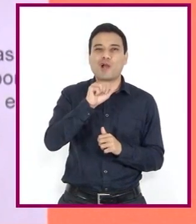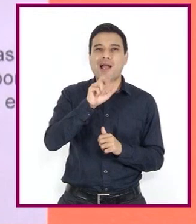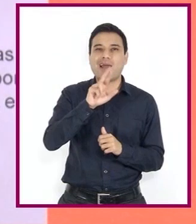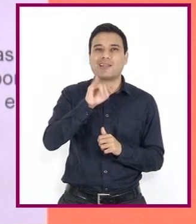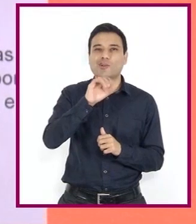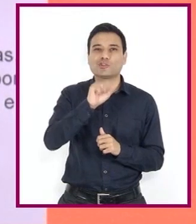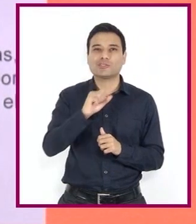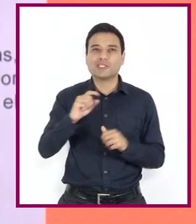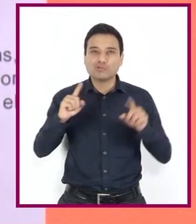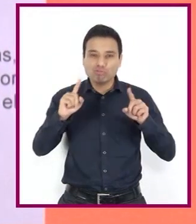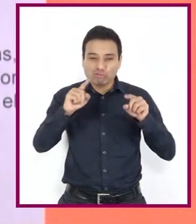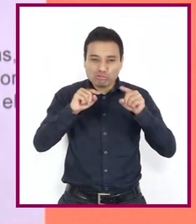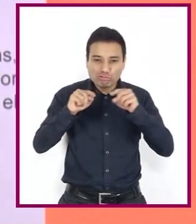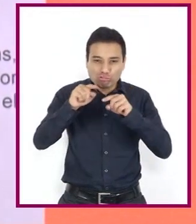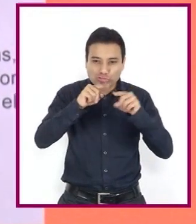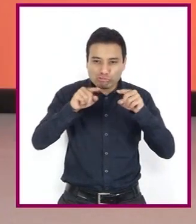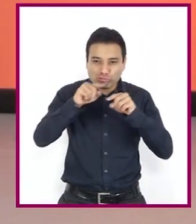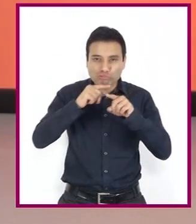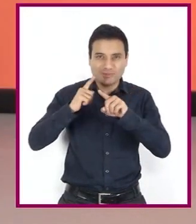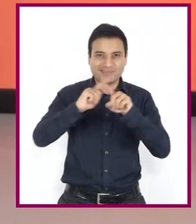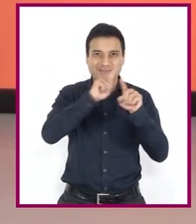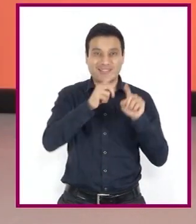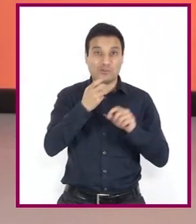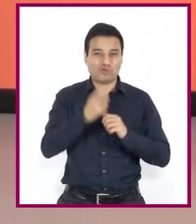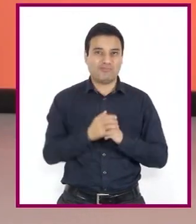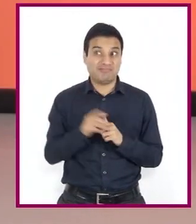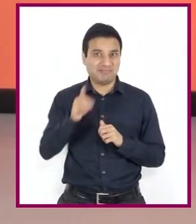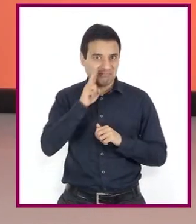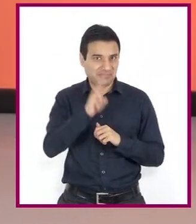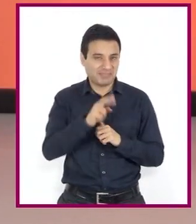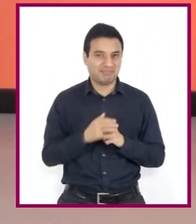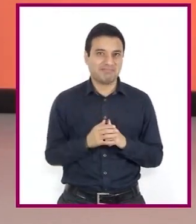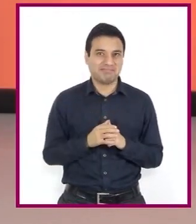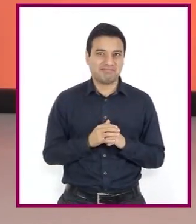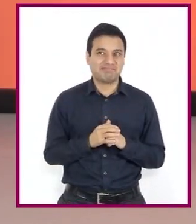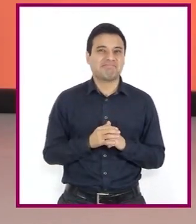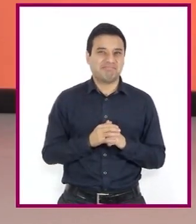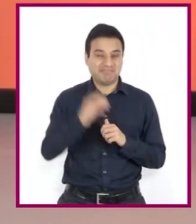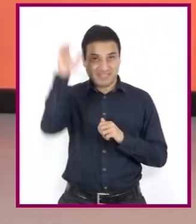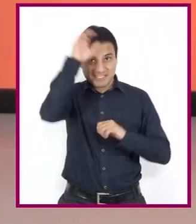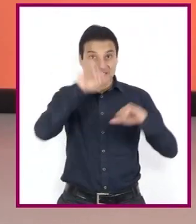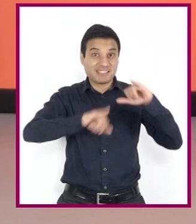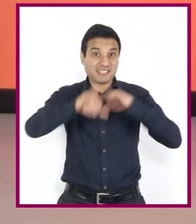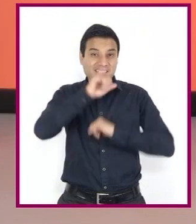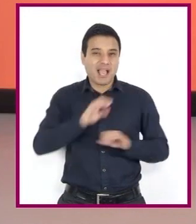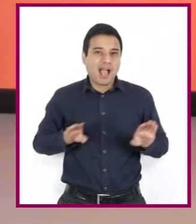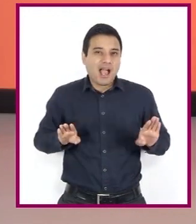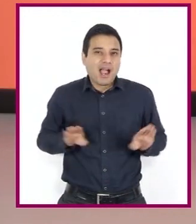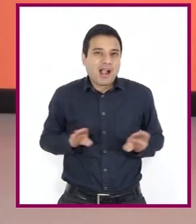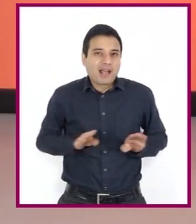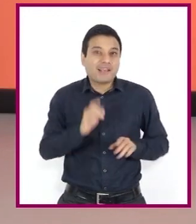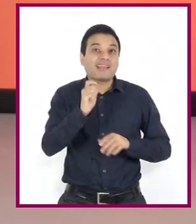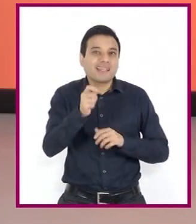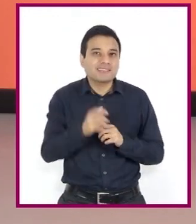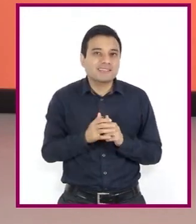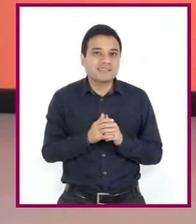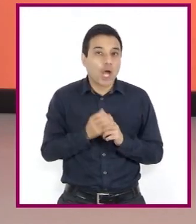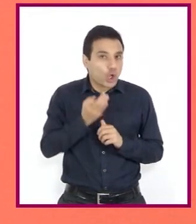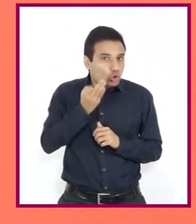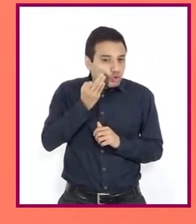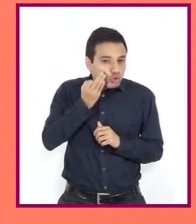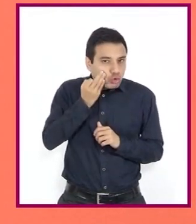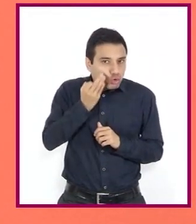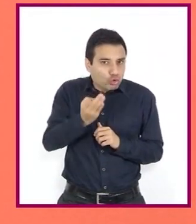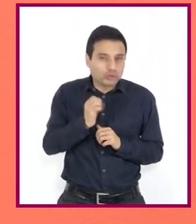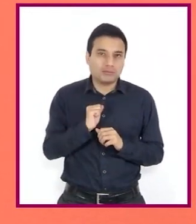podemos identificar otra característica de la ciencia, la evidencia, que permite observar por